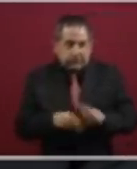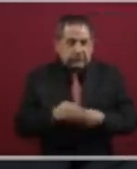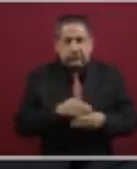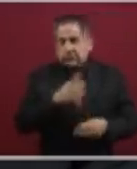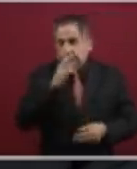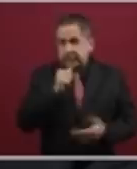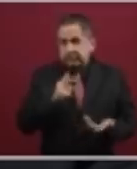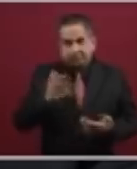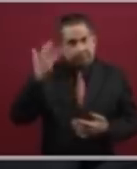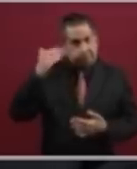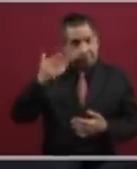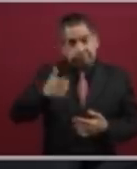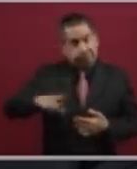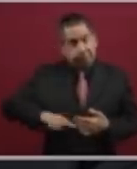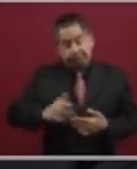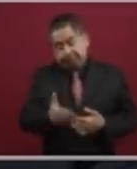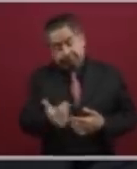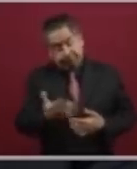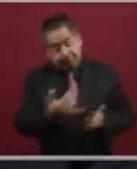para